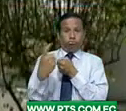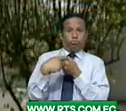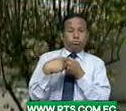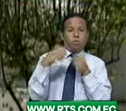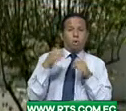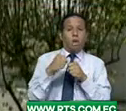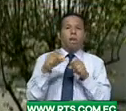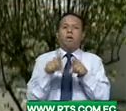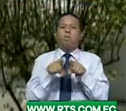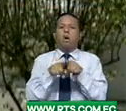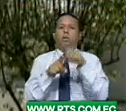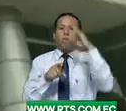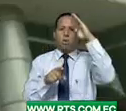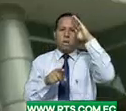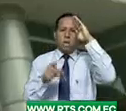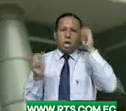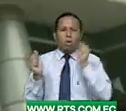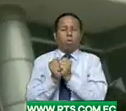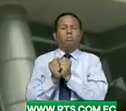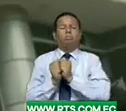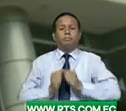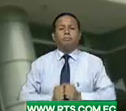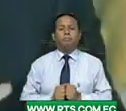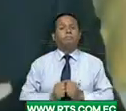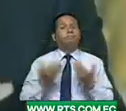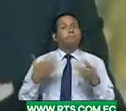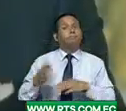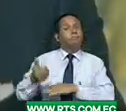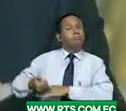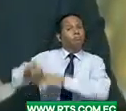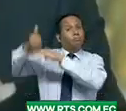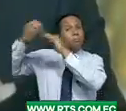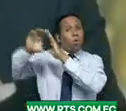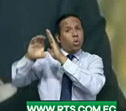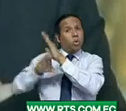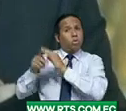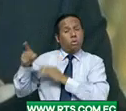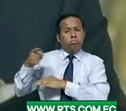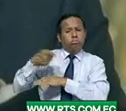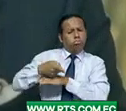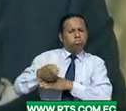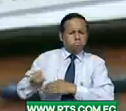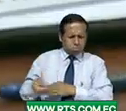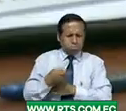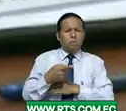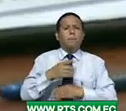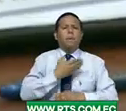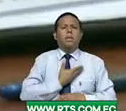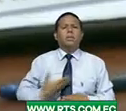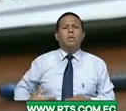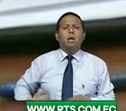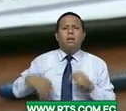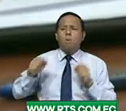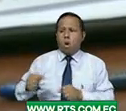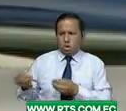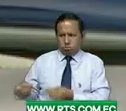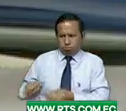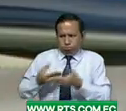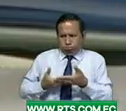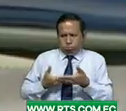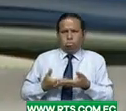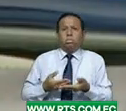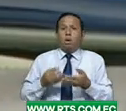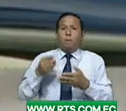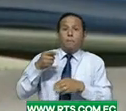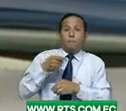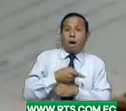Corte Constitucional dio luz verde al presidente de la República para que envíe a la Asamblea una reforma a la Constitución con el